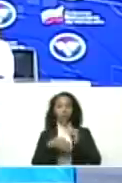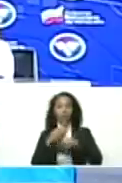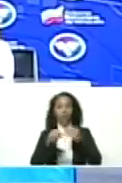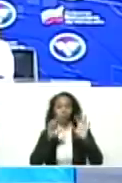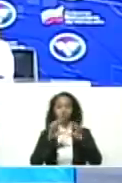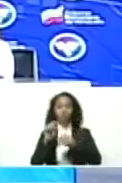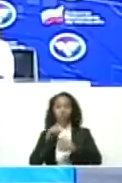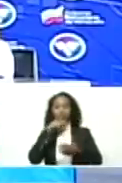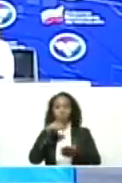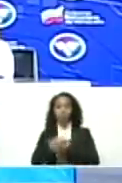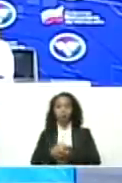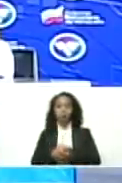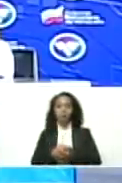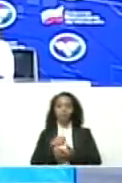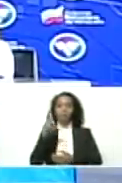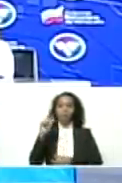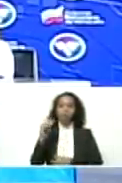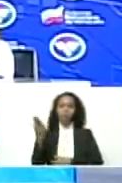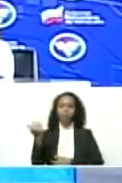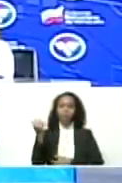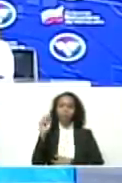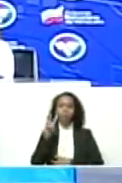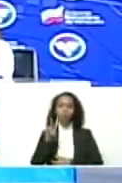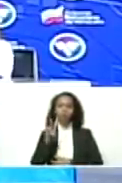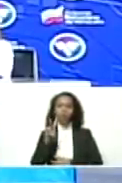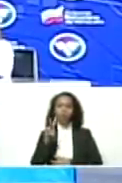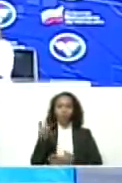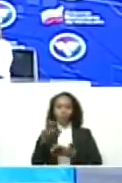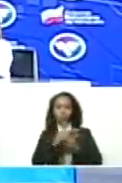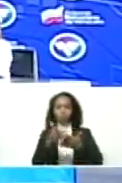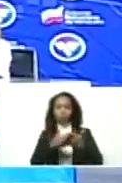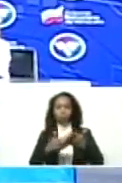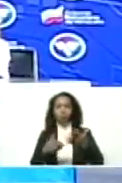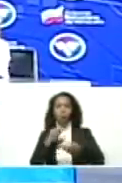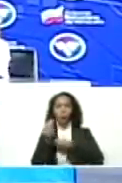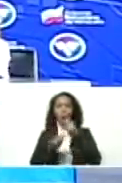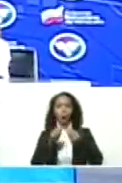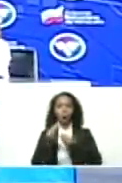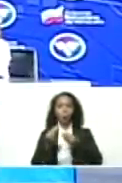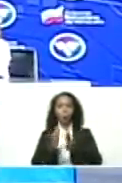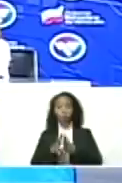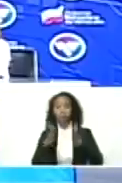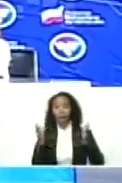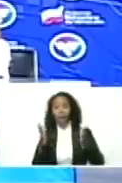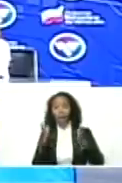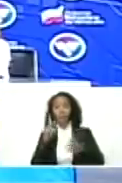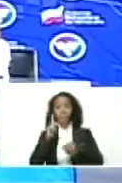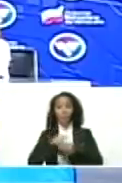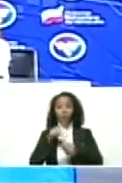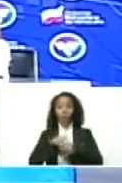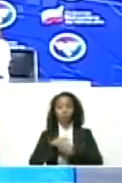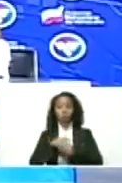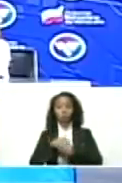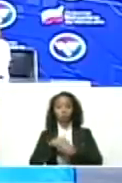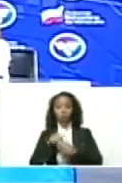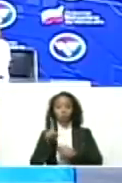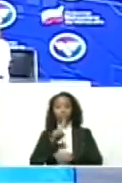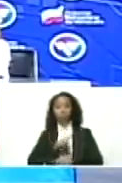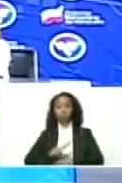que se llamó Está barato, dame dos, que describía, bueno, cómo esta inmensa riqueza petrolera